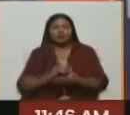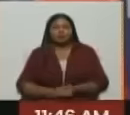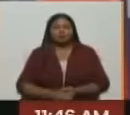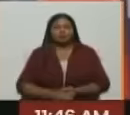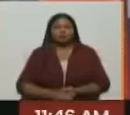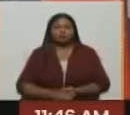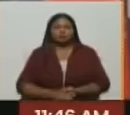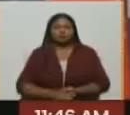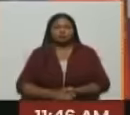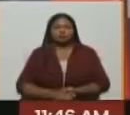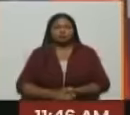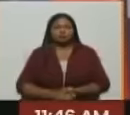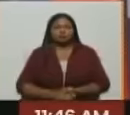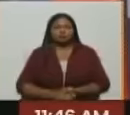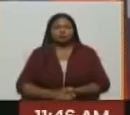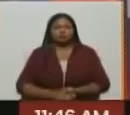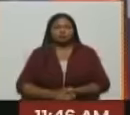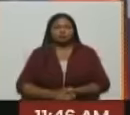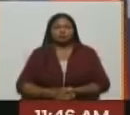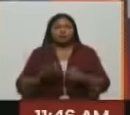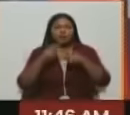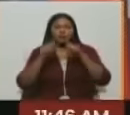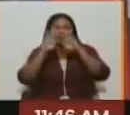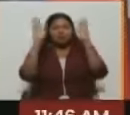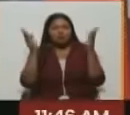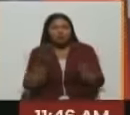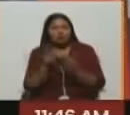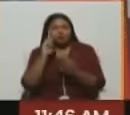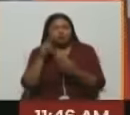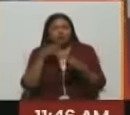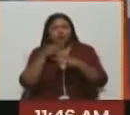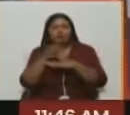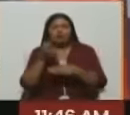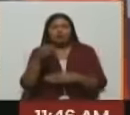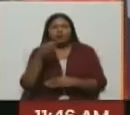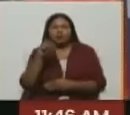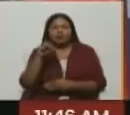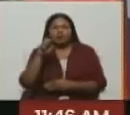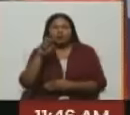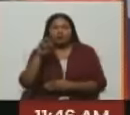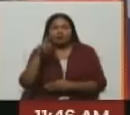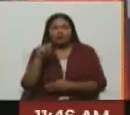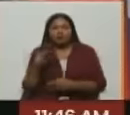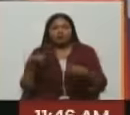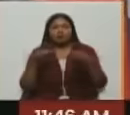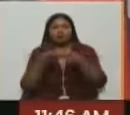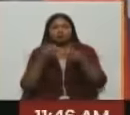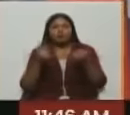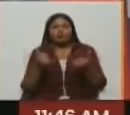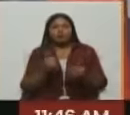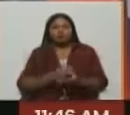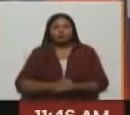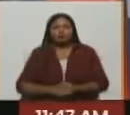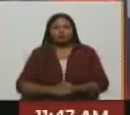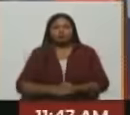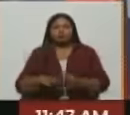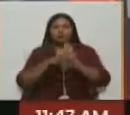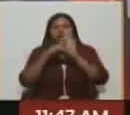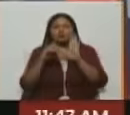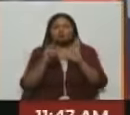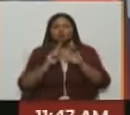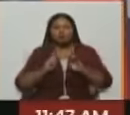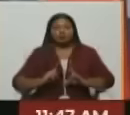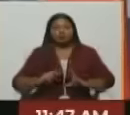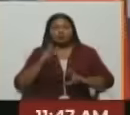mundo no ha dejado de sorprenderme cuando vamos a Ginebra en la ONU y está el Comité de Derechos Humanos de la ONU, que debiera